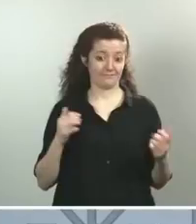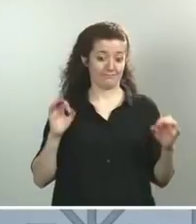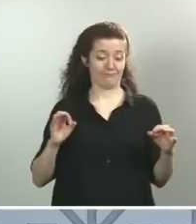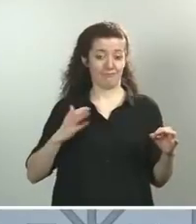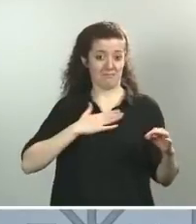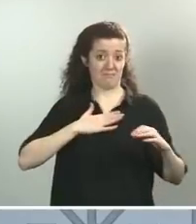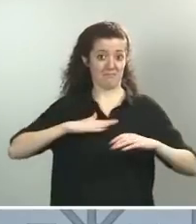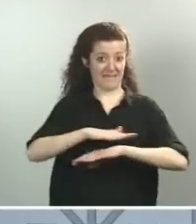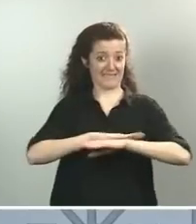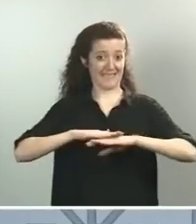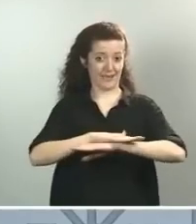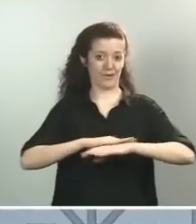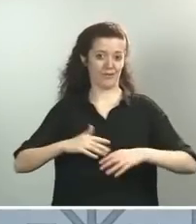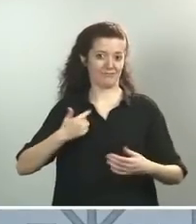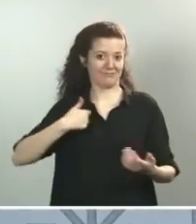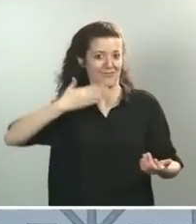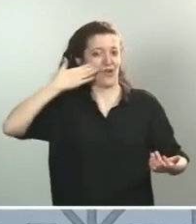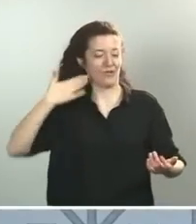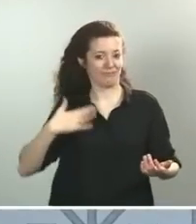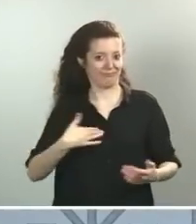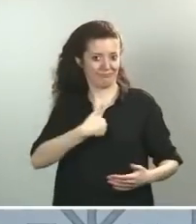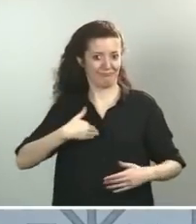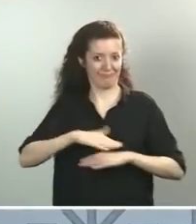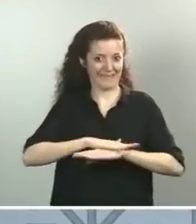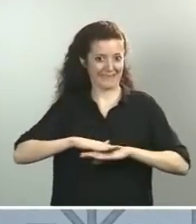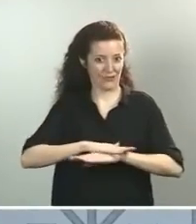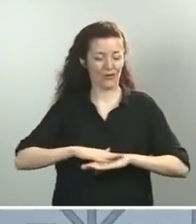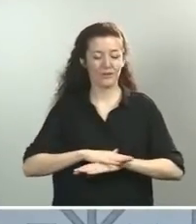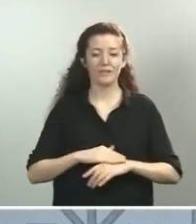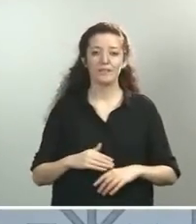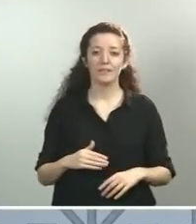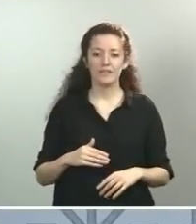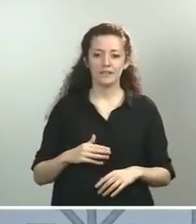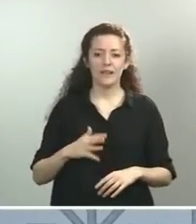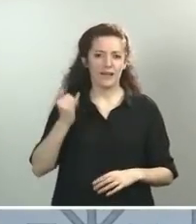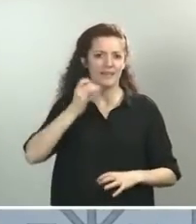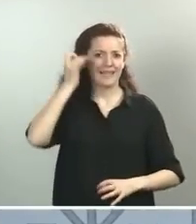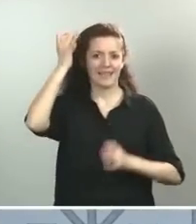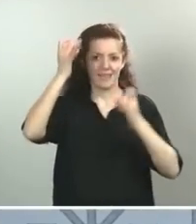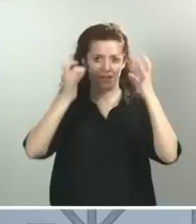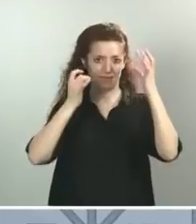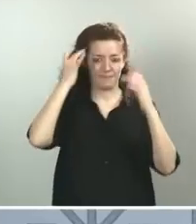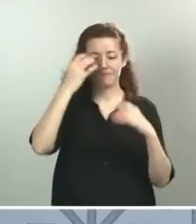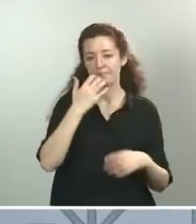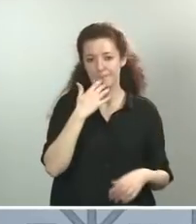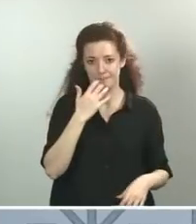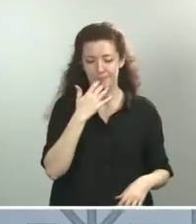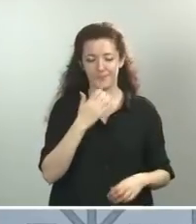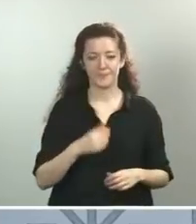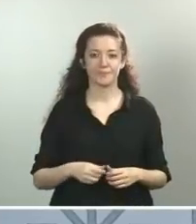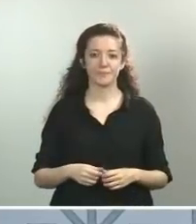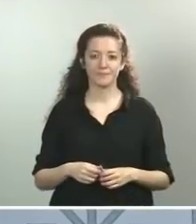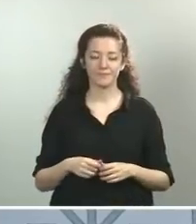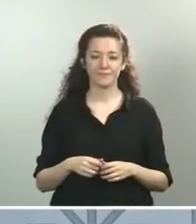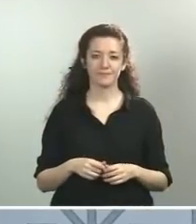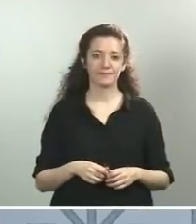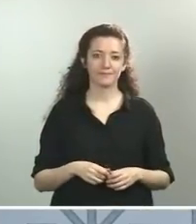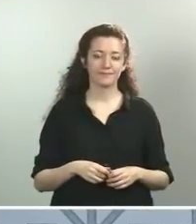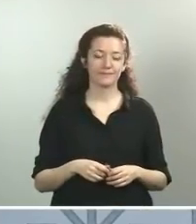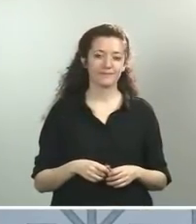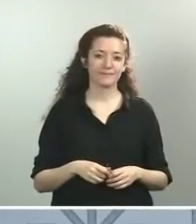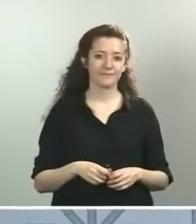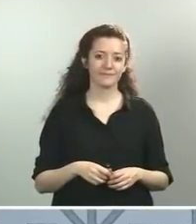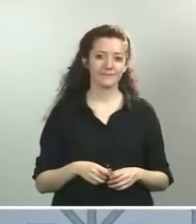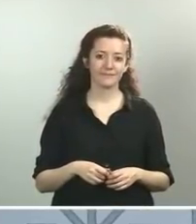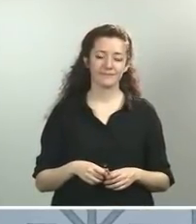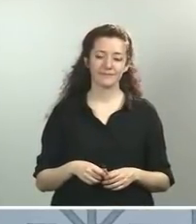ha llevado a cabo unha serie de iniciativas, por exemplo, creamos un portal en colaboración